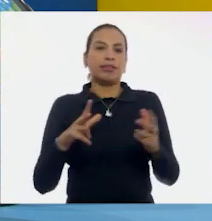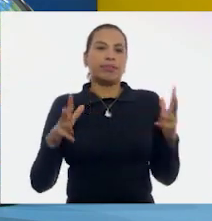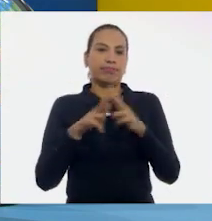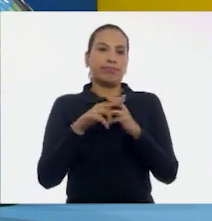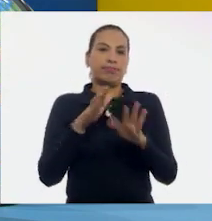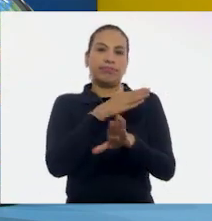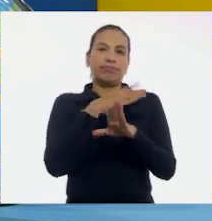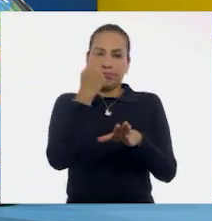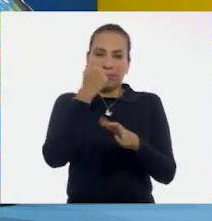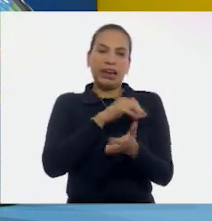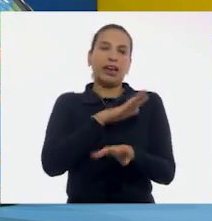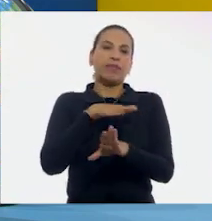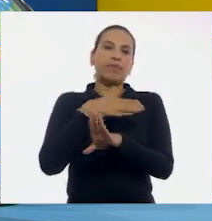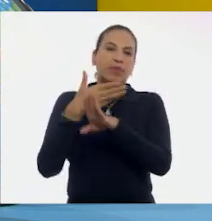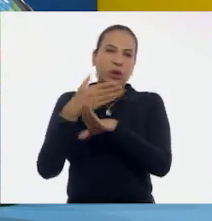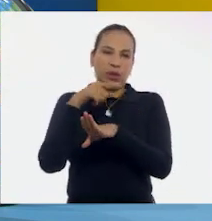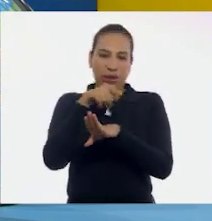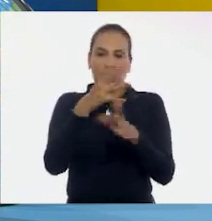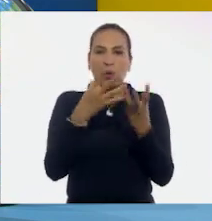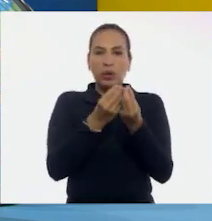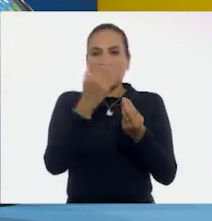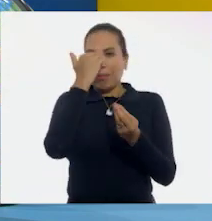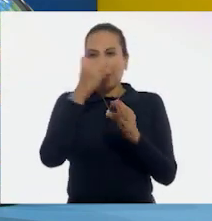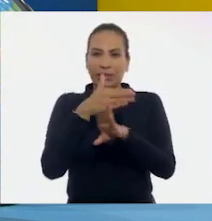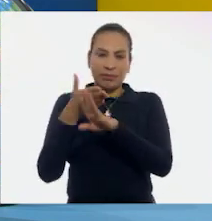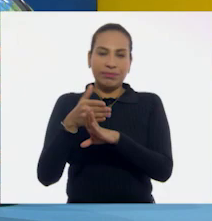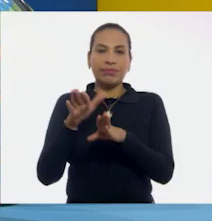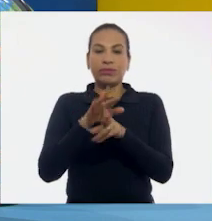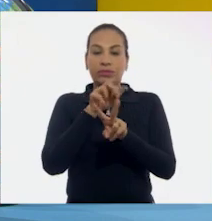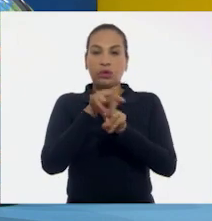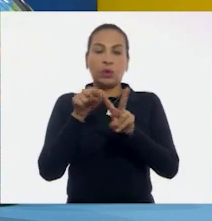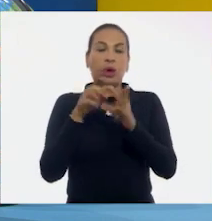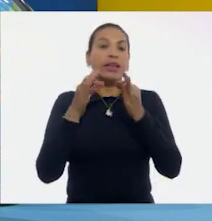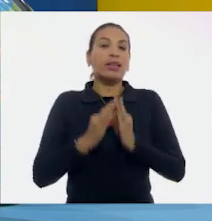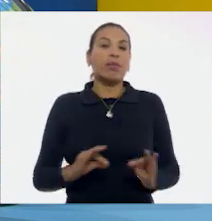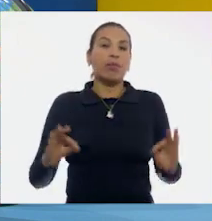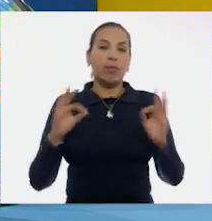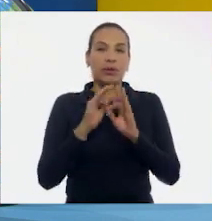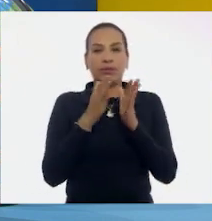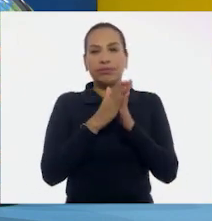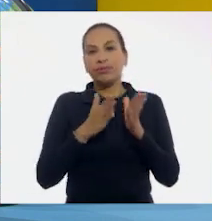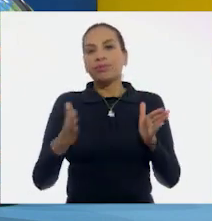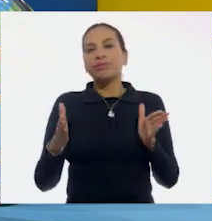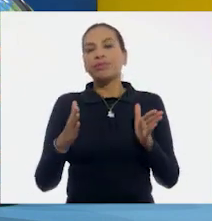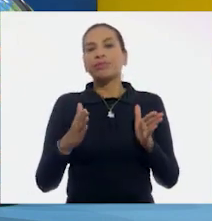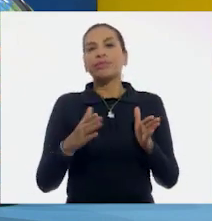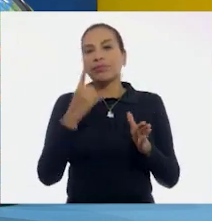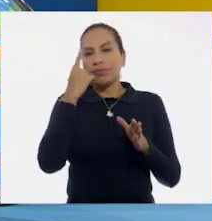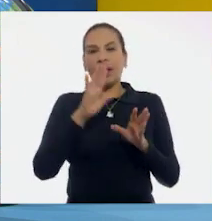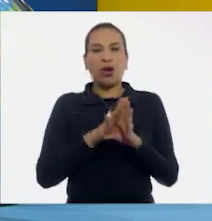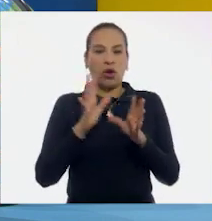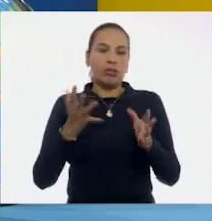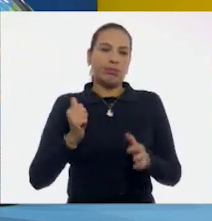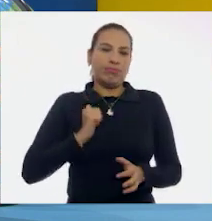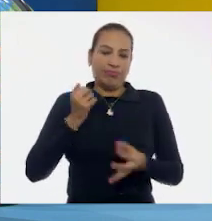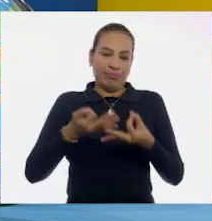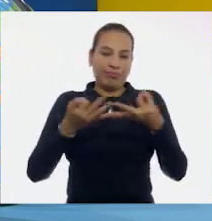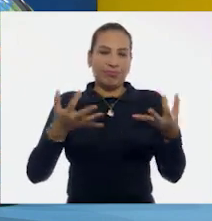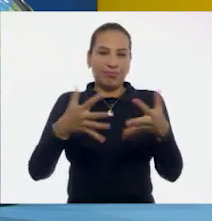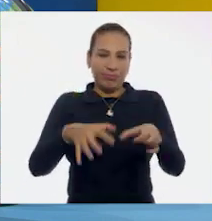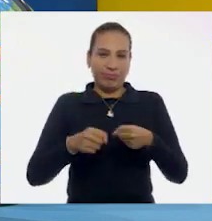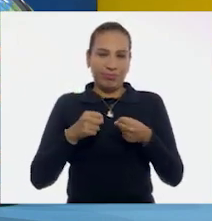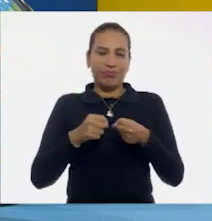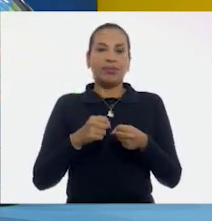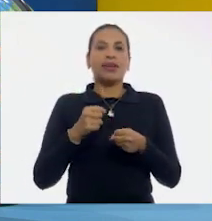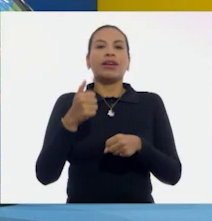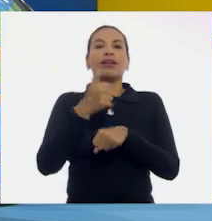junto a los mayas. Estos 2 personajes fueron importantísimos a lo largo de la conquista. Bueno, quizás Guerrero no,